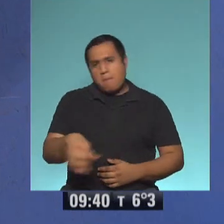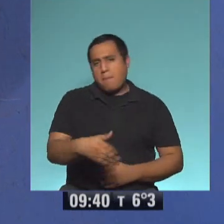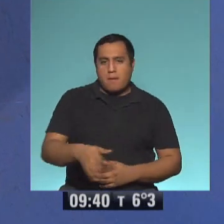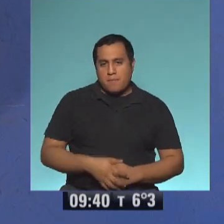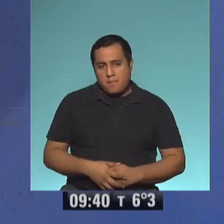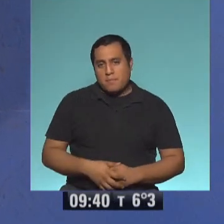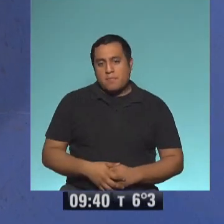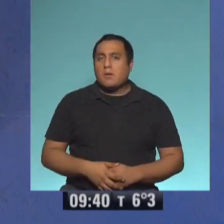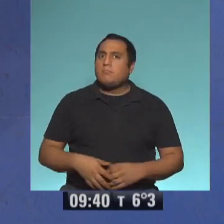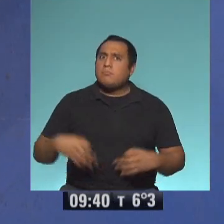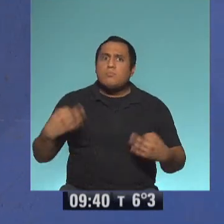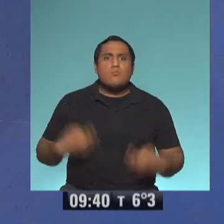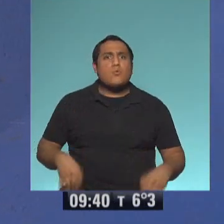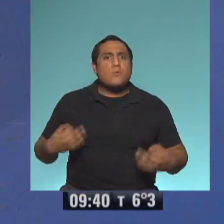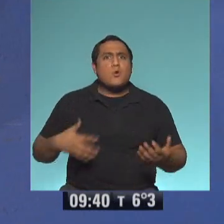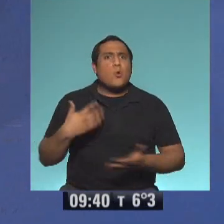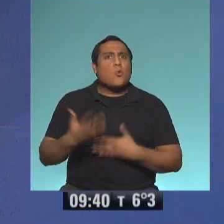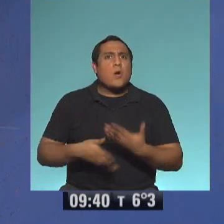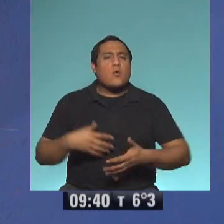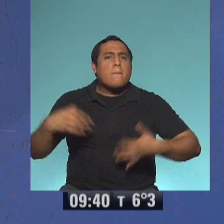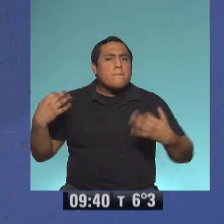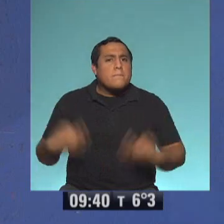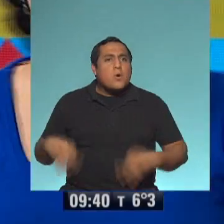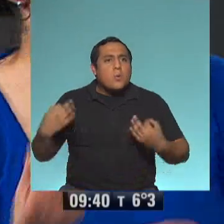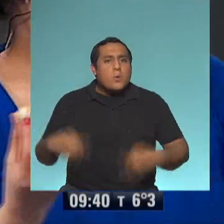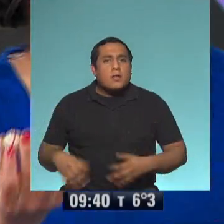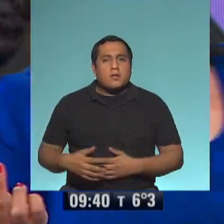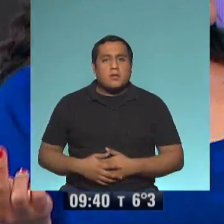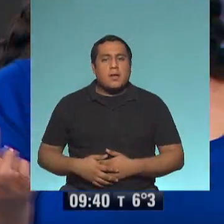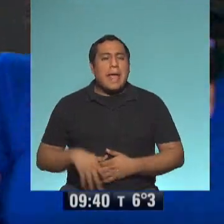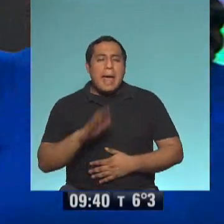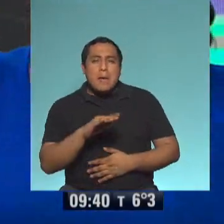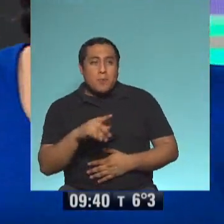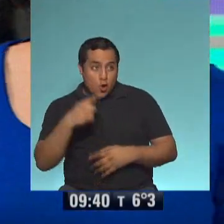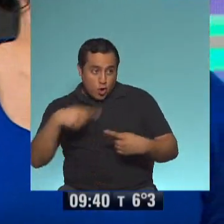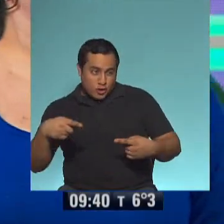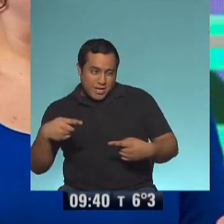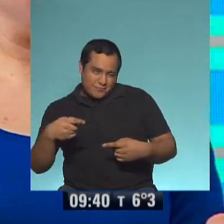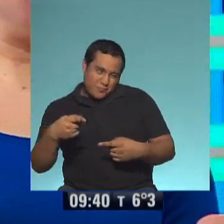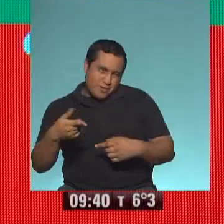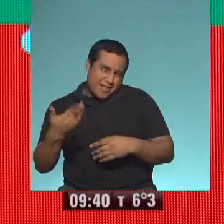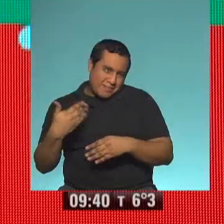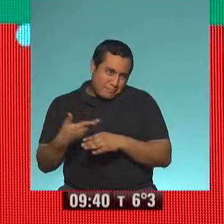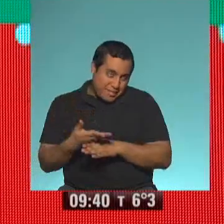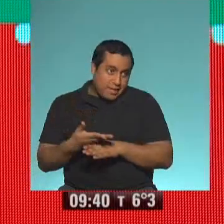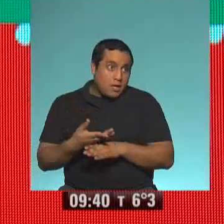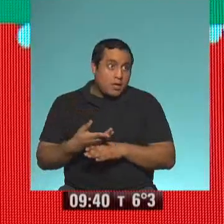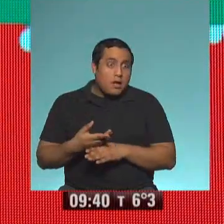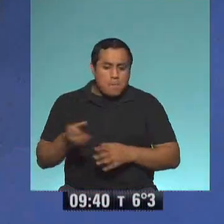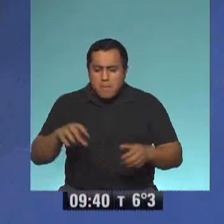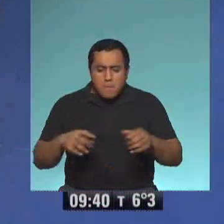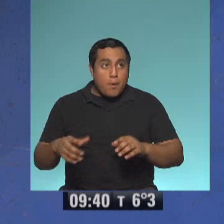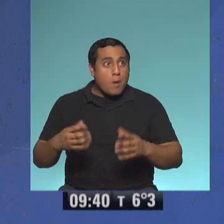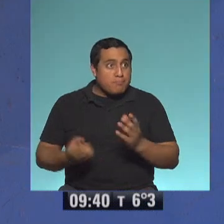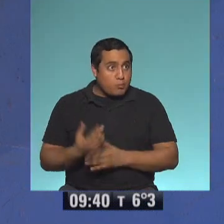va cayendo. Che, está buenísimo este juego. Señor, con los materiales que habías pedido, ¿vamos a fabricar un juego de estos? Sí, vamos